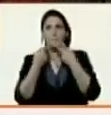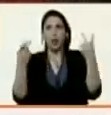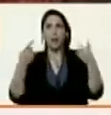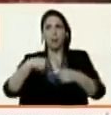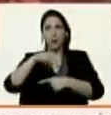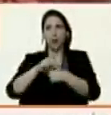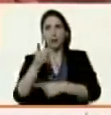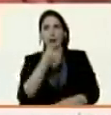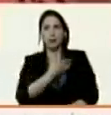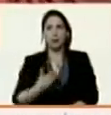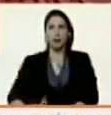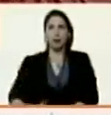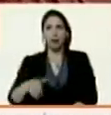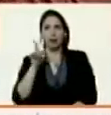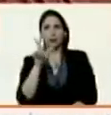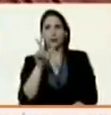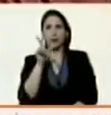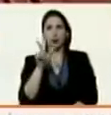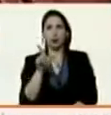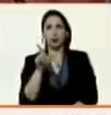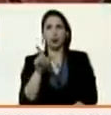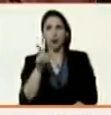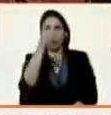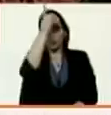vicepresidente del partido